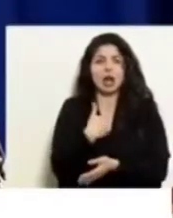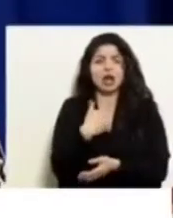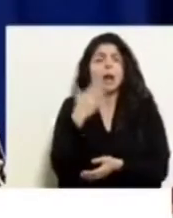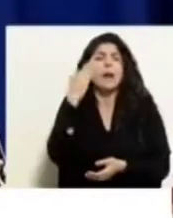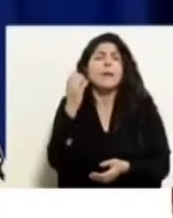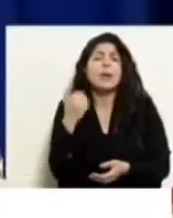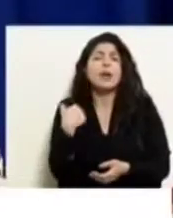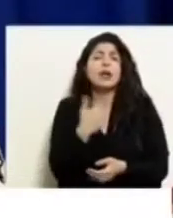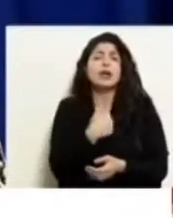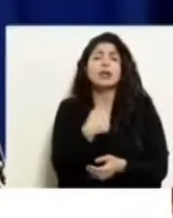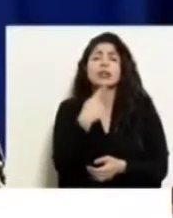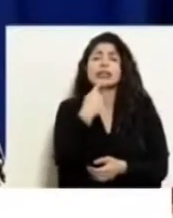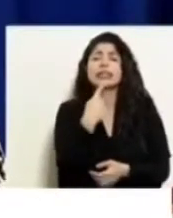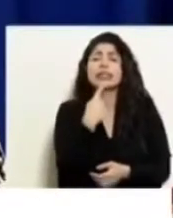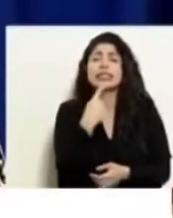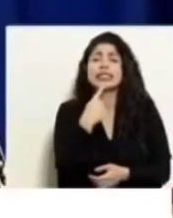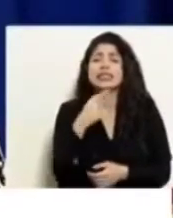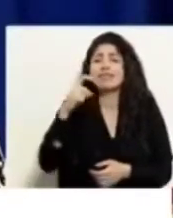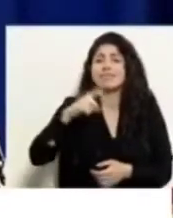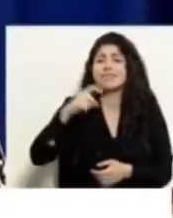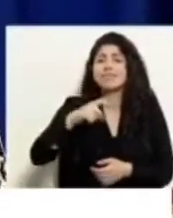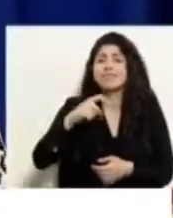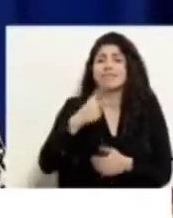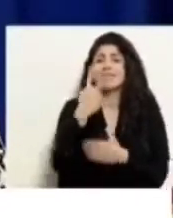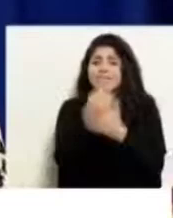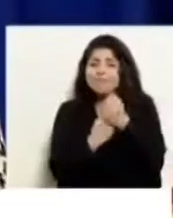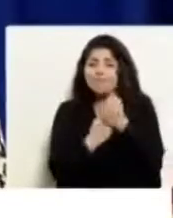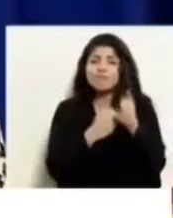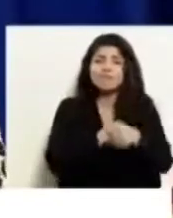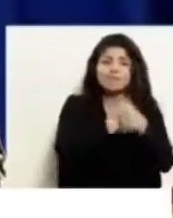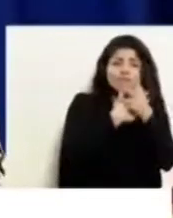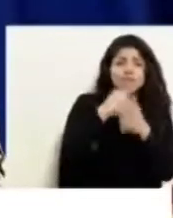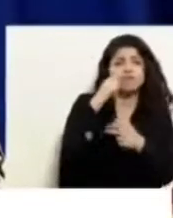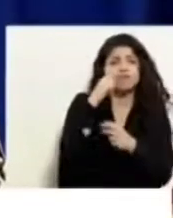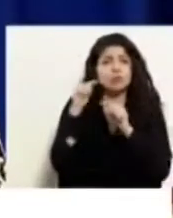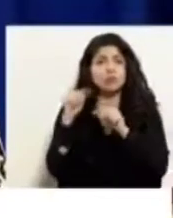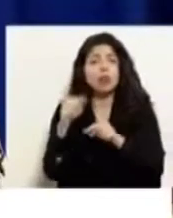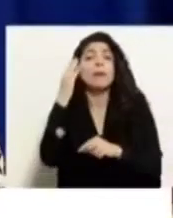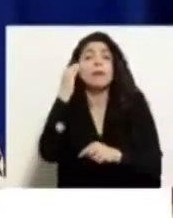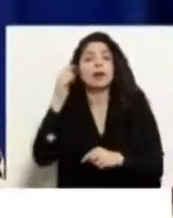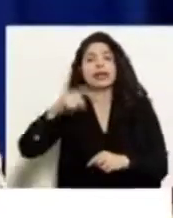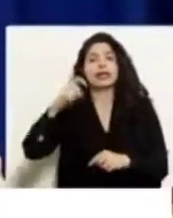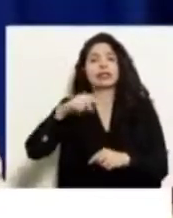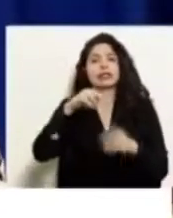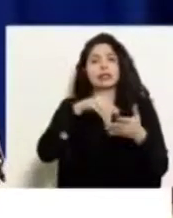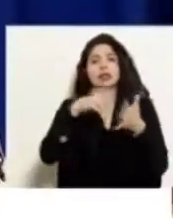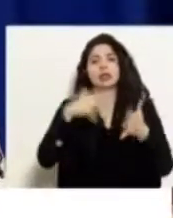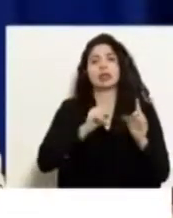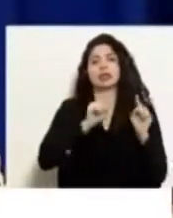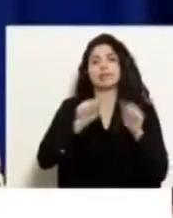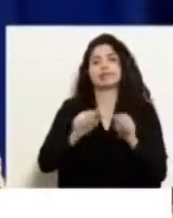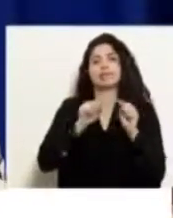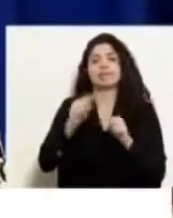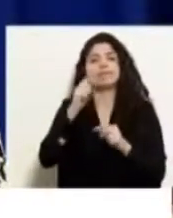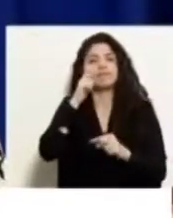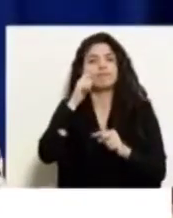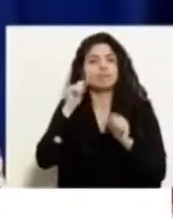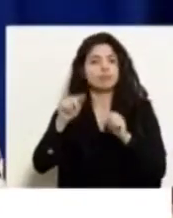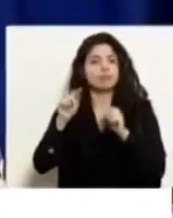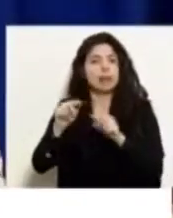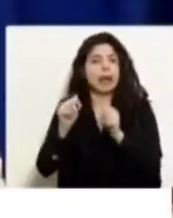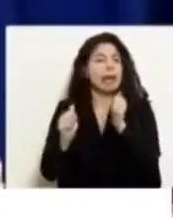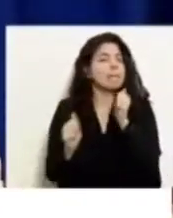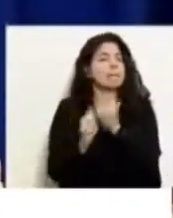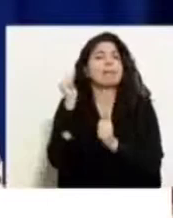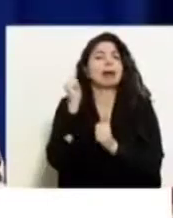estamos insistiendo en la educación combinada? Porque es necesario que los estudiantes estén en el centro educativo presencialmente la